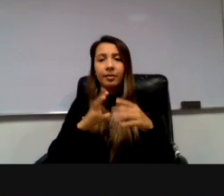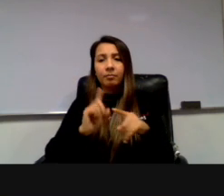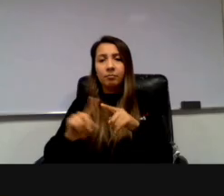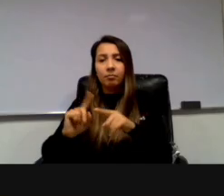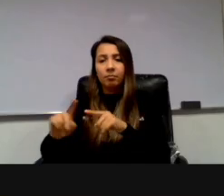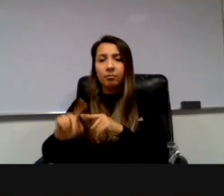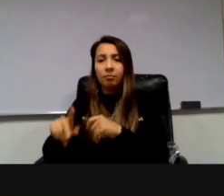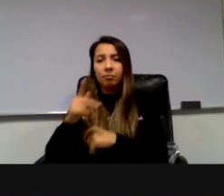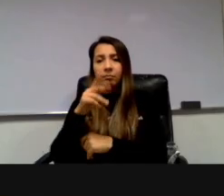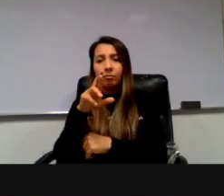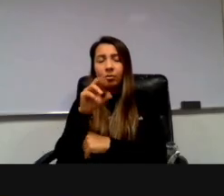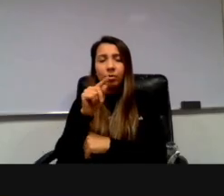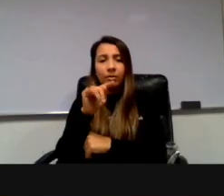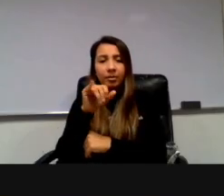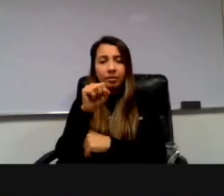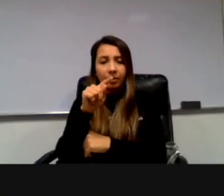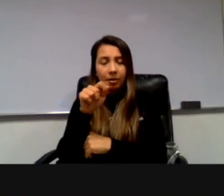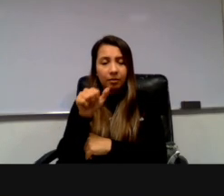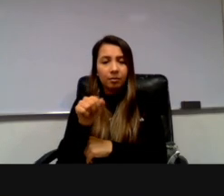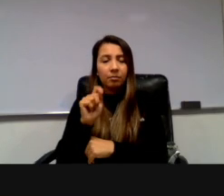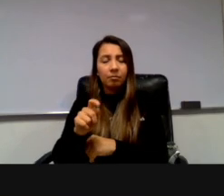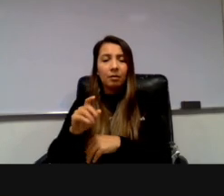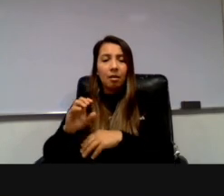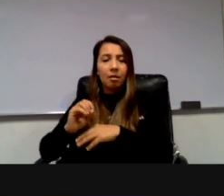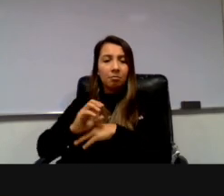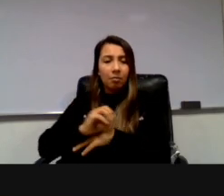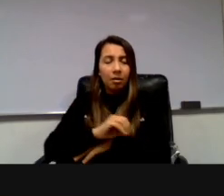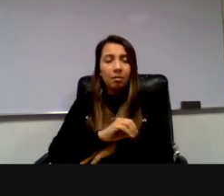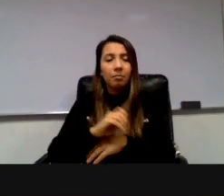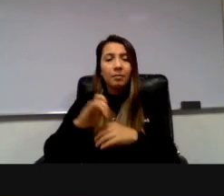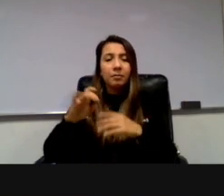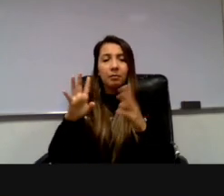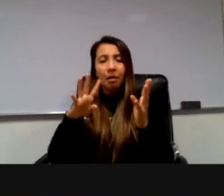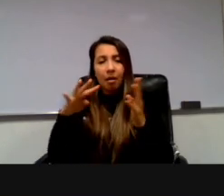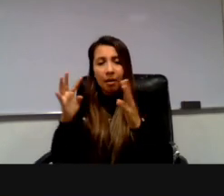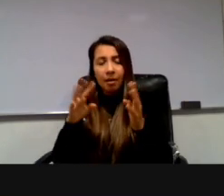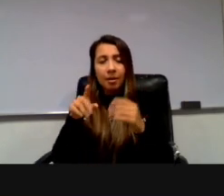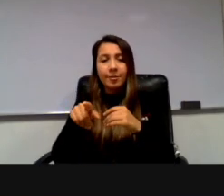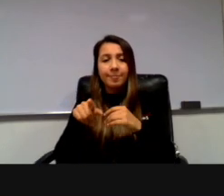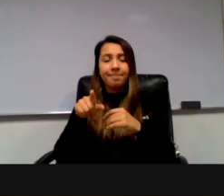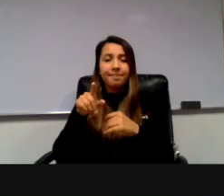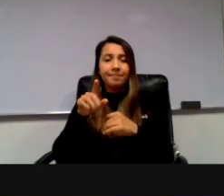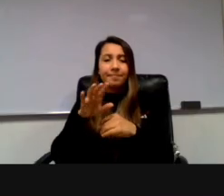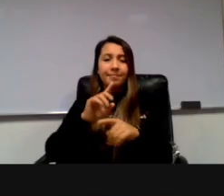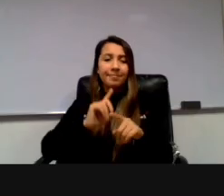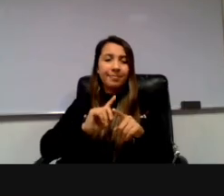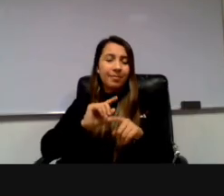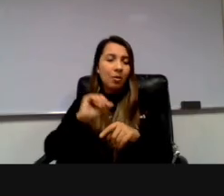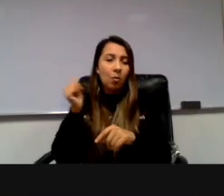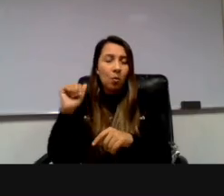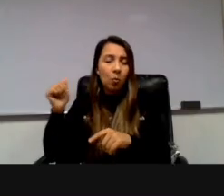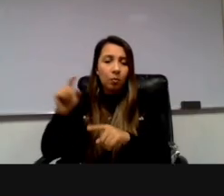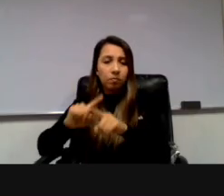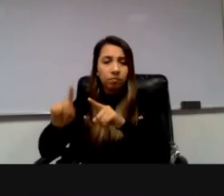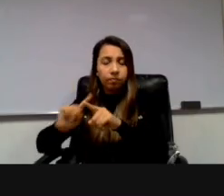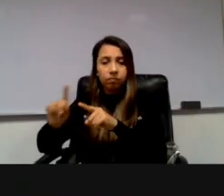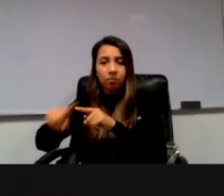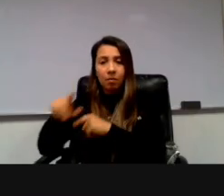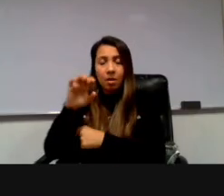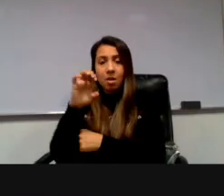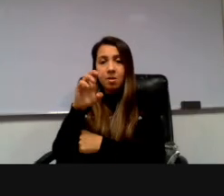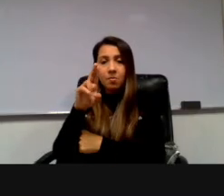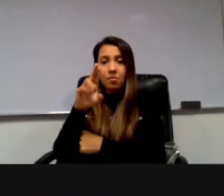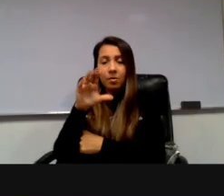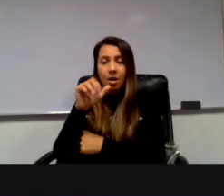¿no? De amibas, de algas, ¿no? Y de otros organismos eucariontes, muchos de